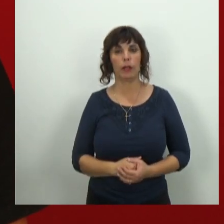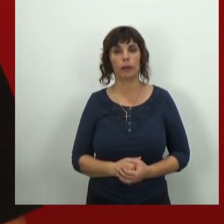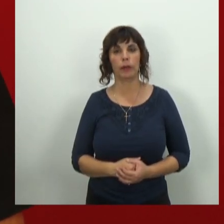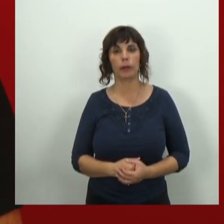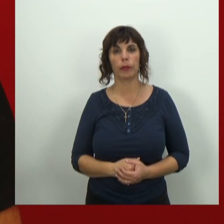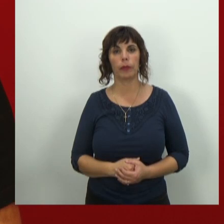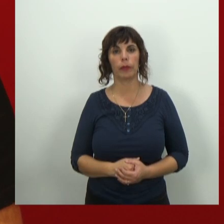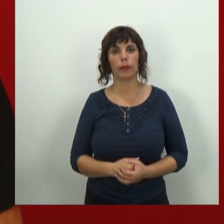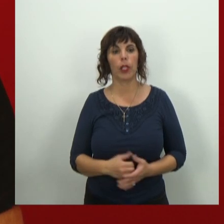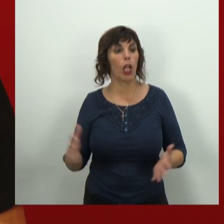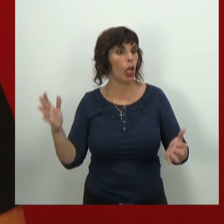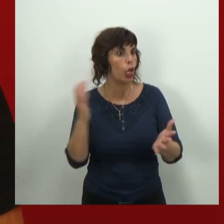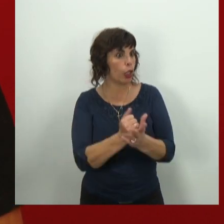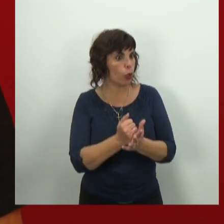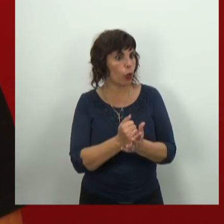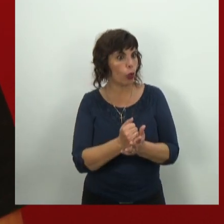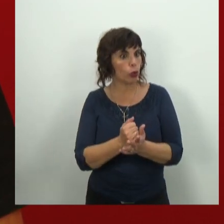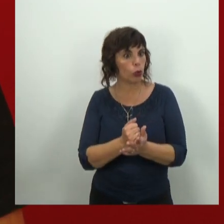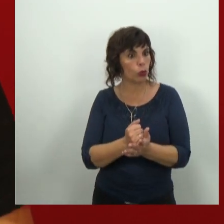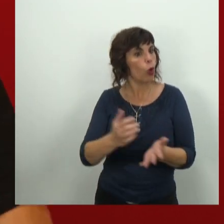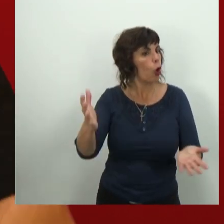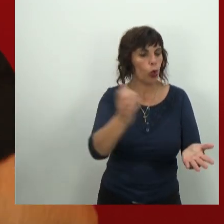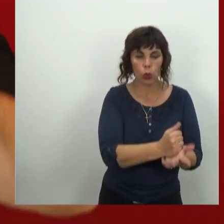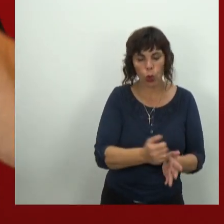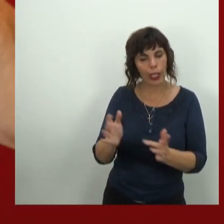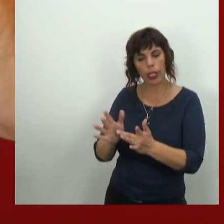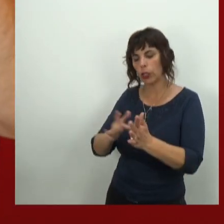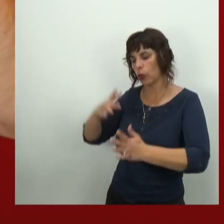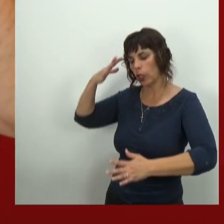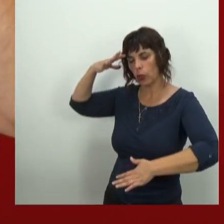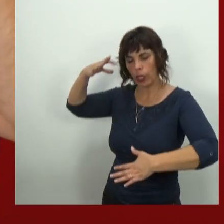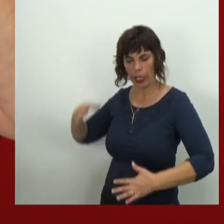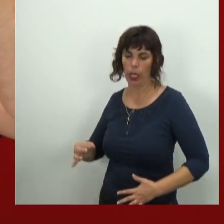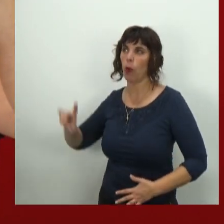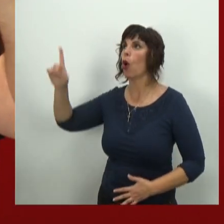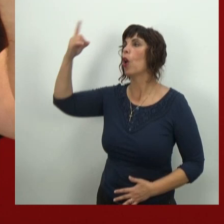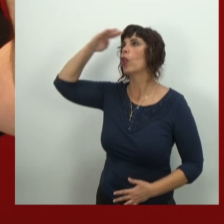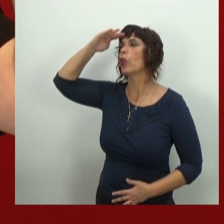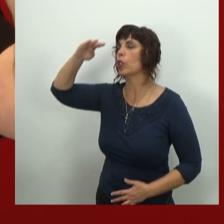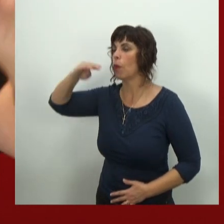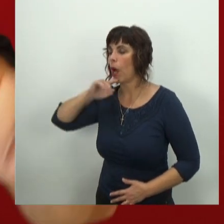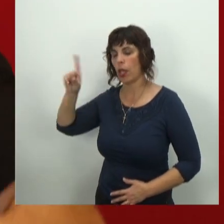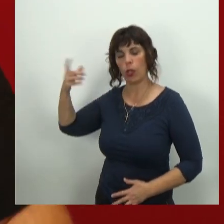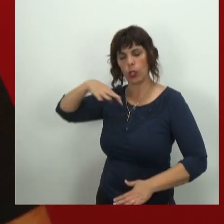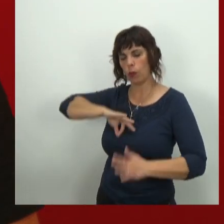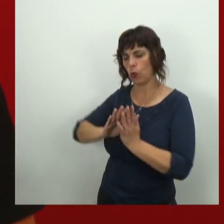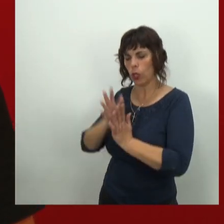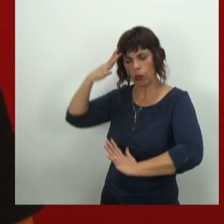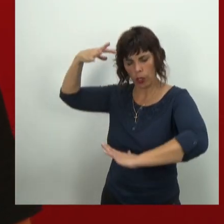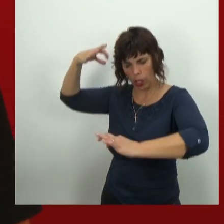Y todos los que creemos en Jesucristo, creemos en Dios el Padre y Dios el Espíritu Santo.